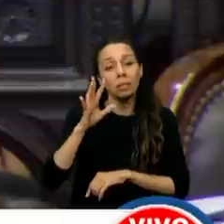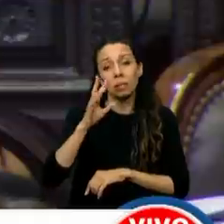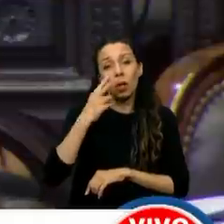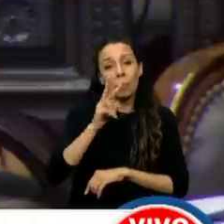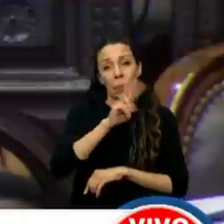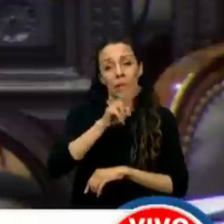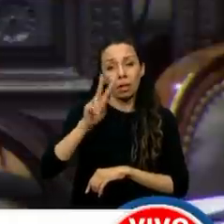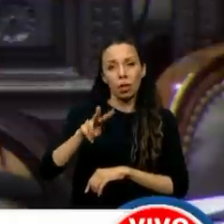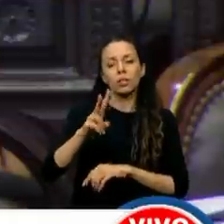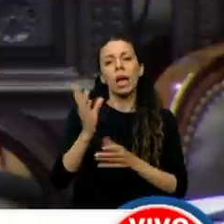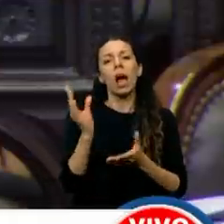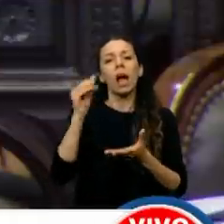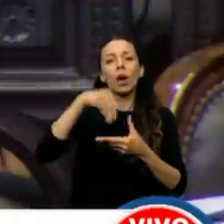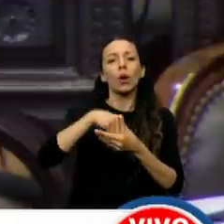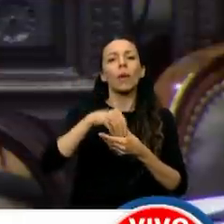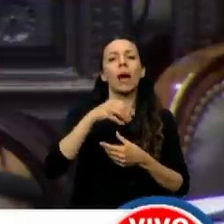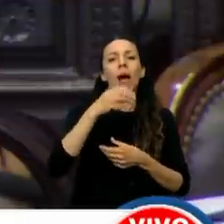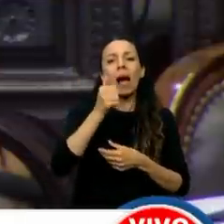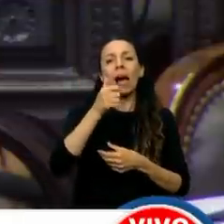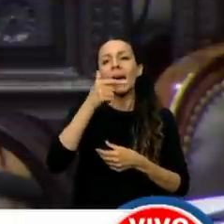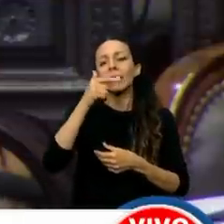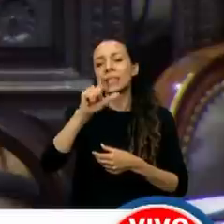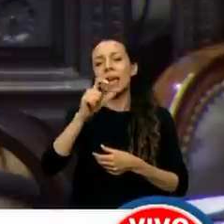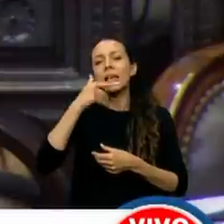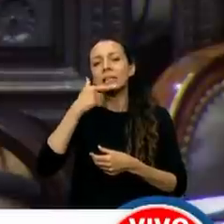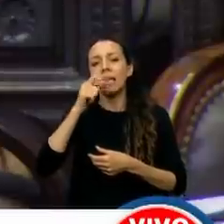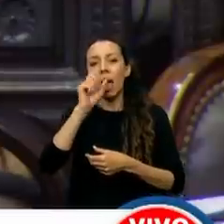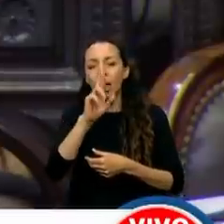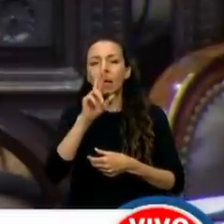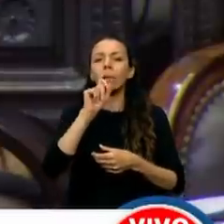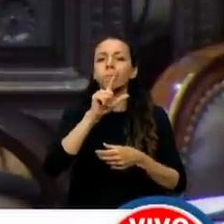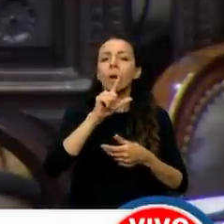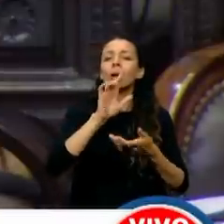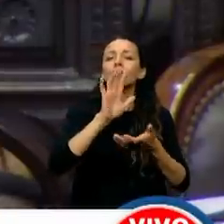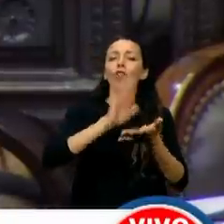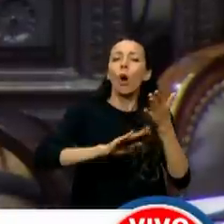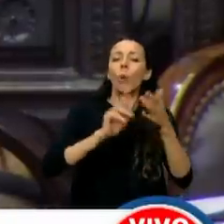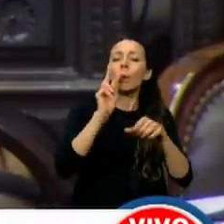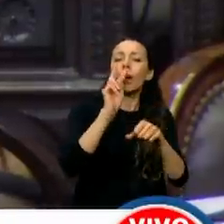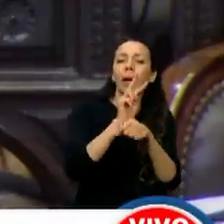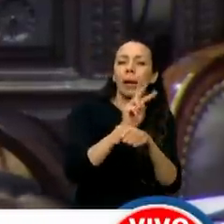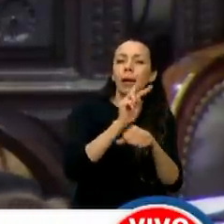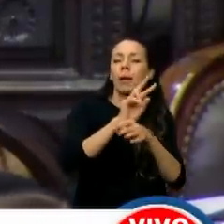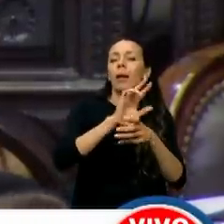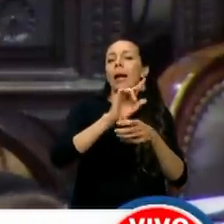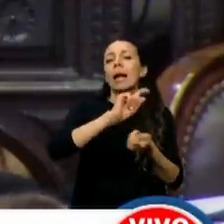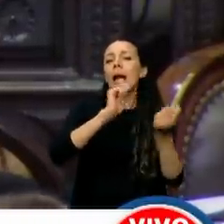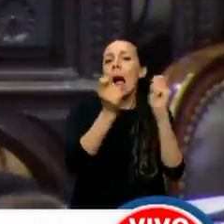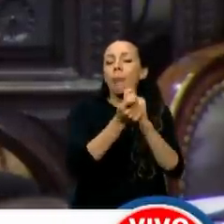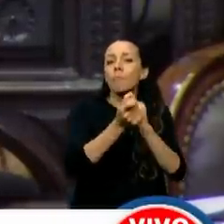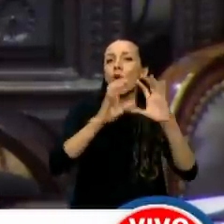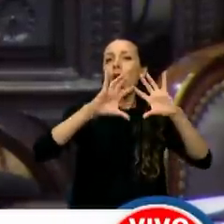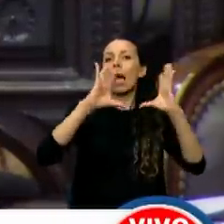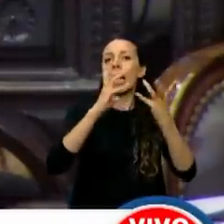la sigla hace ser relativa ambiente sostenible y cambio climático justamente para identificar el seguimiento de las acciones que buscan